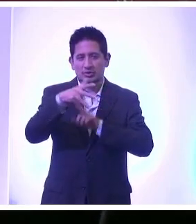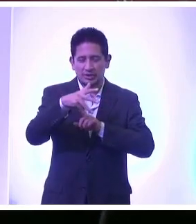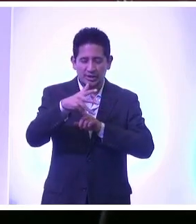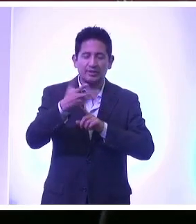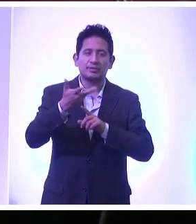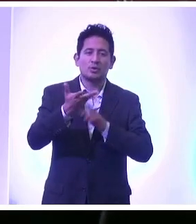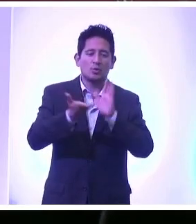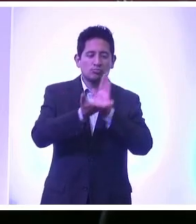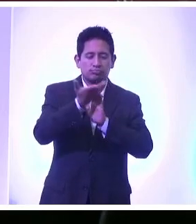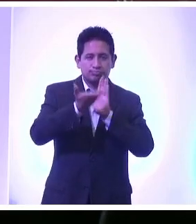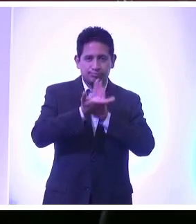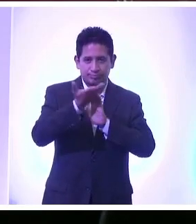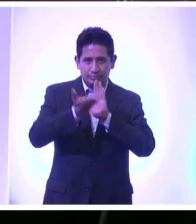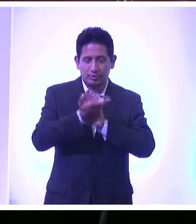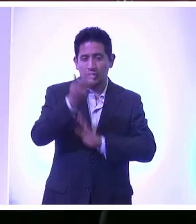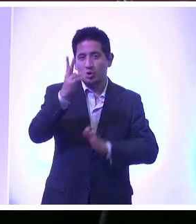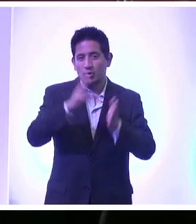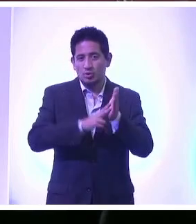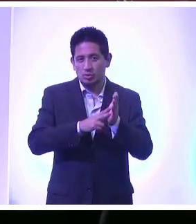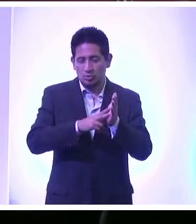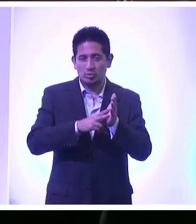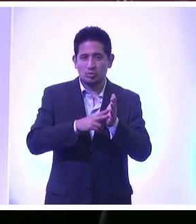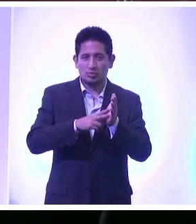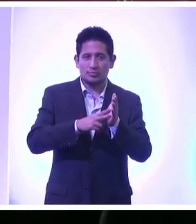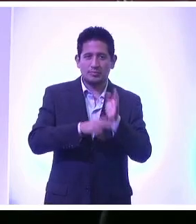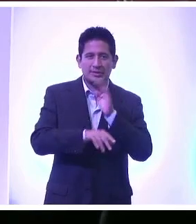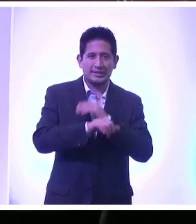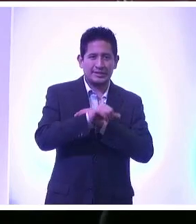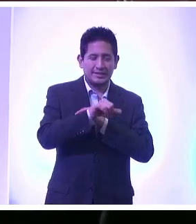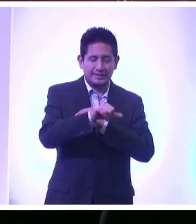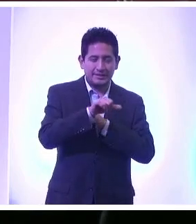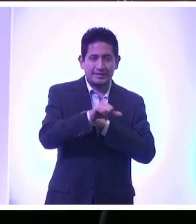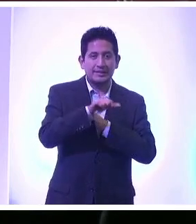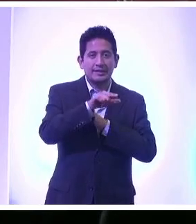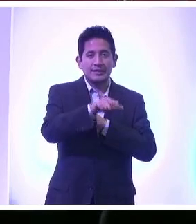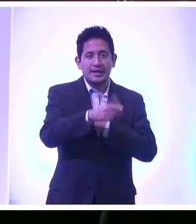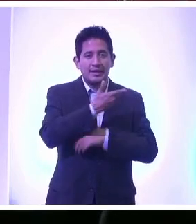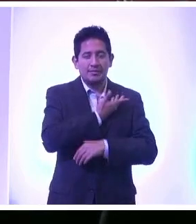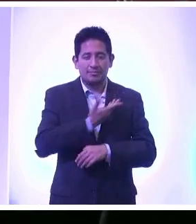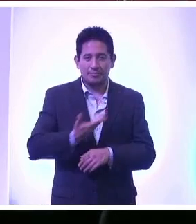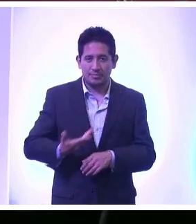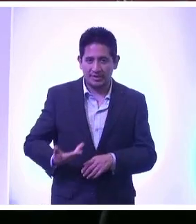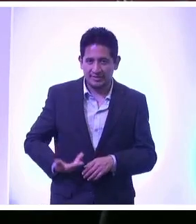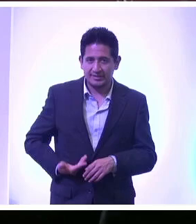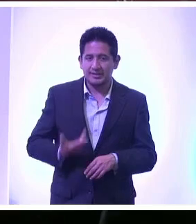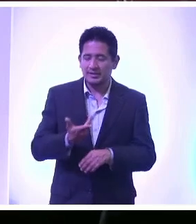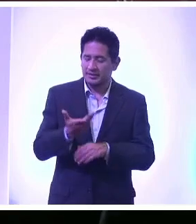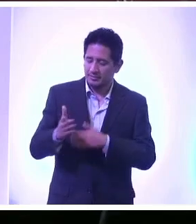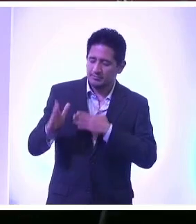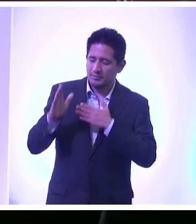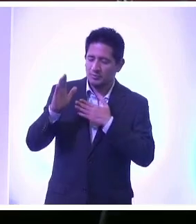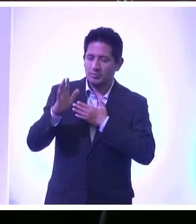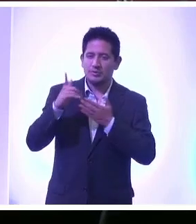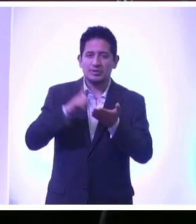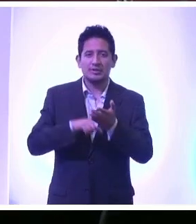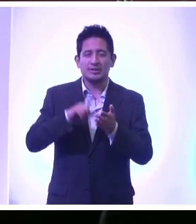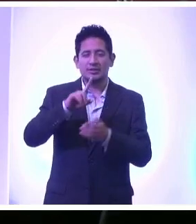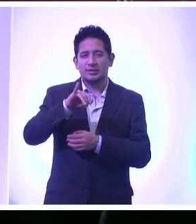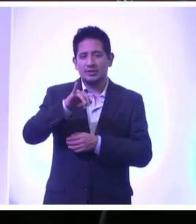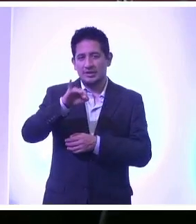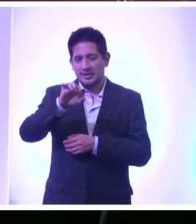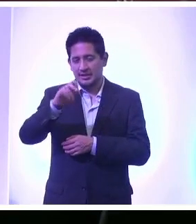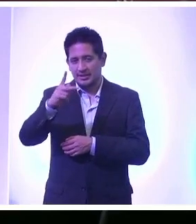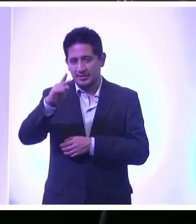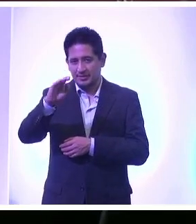2017 es presidente de la asociación civil ciudadano comprometido con Metepec de dedicada entre otros temas